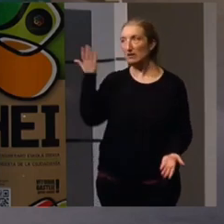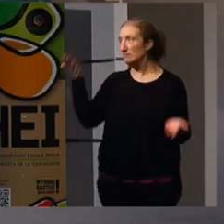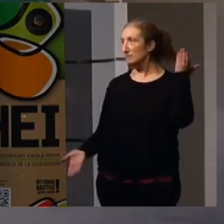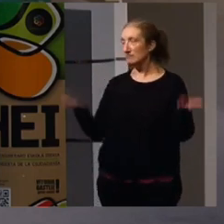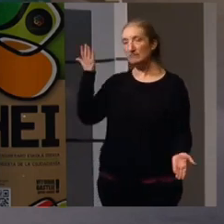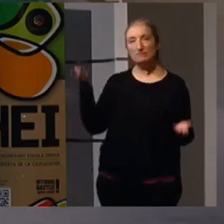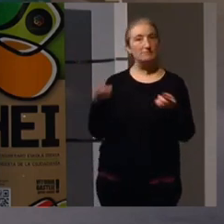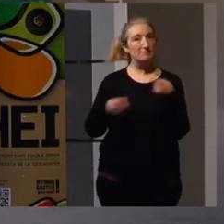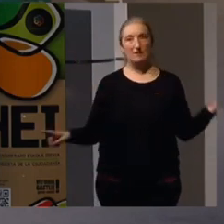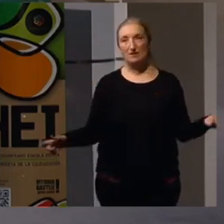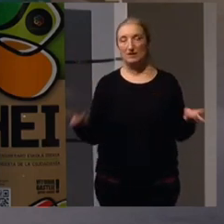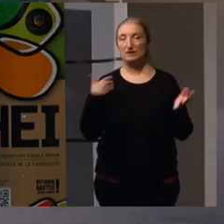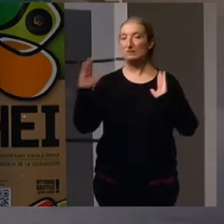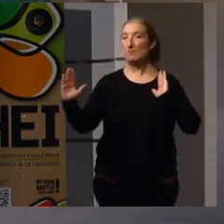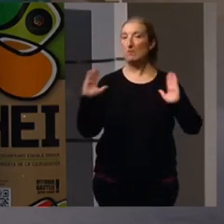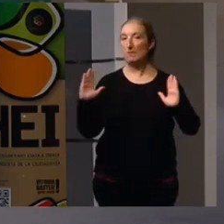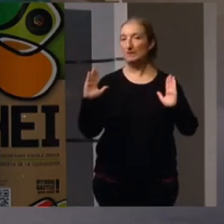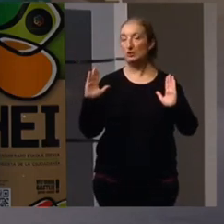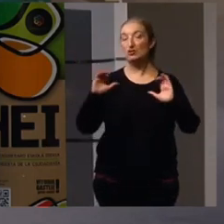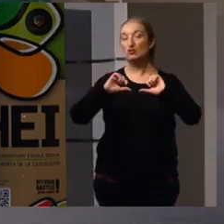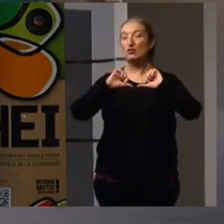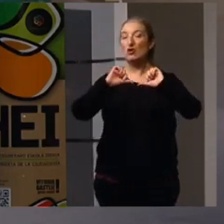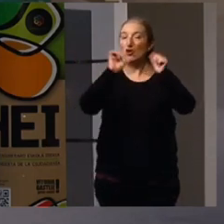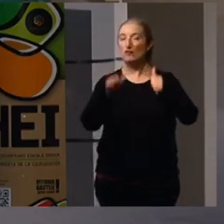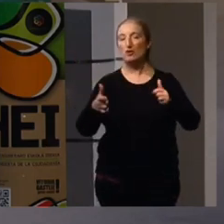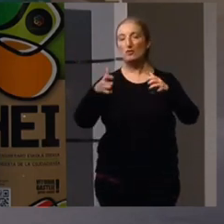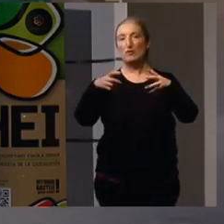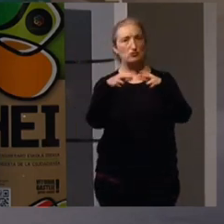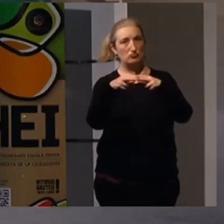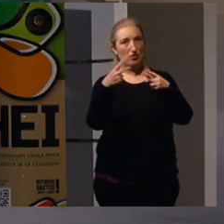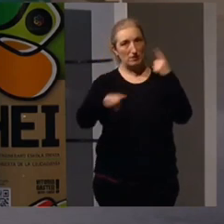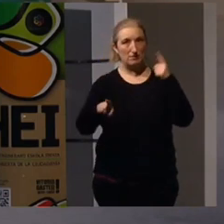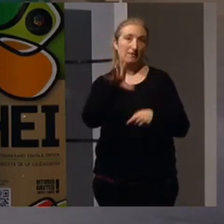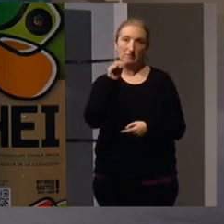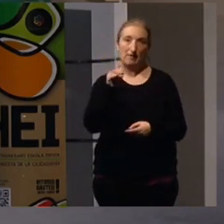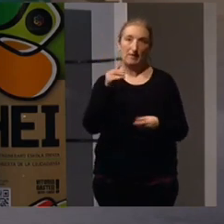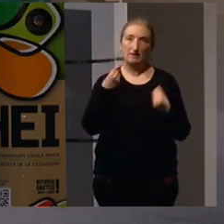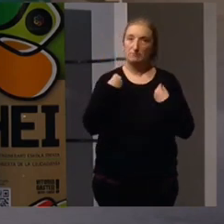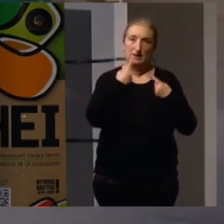momentos históricos distintos que corresponden a configuraciones sociales diferentes y hay que entender eso.